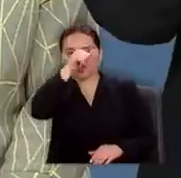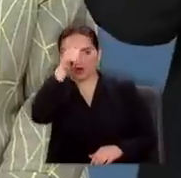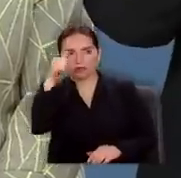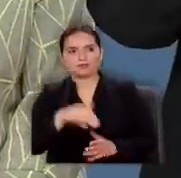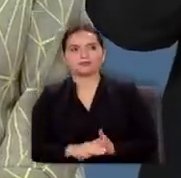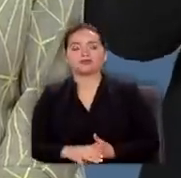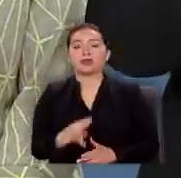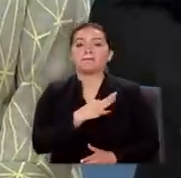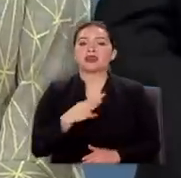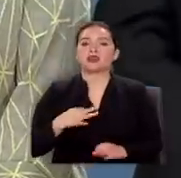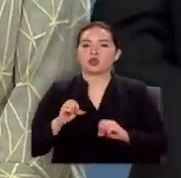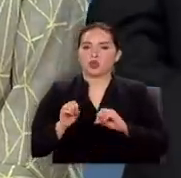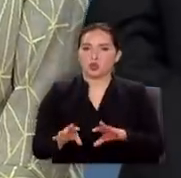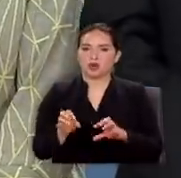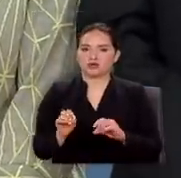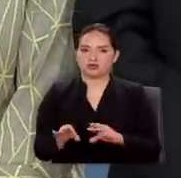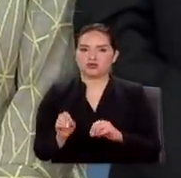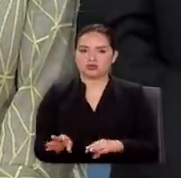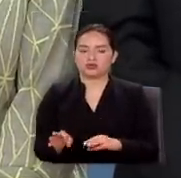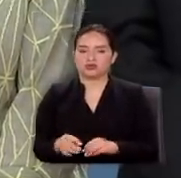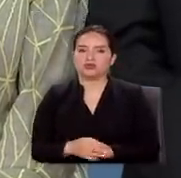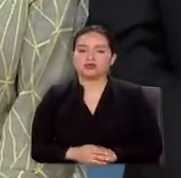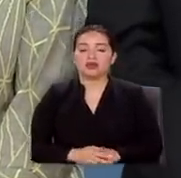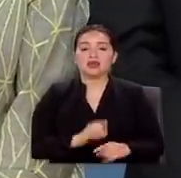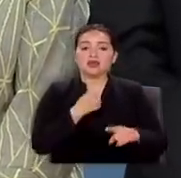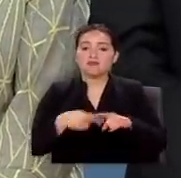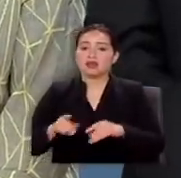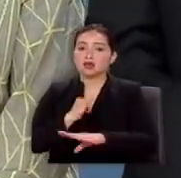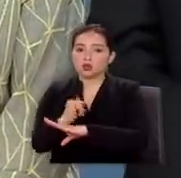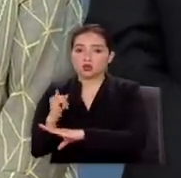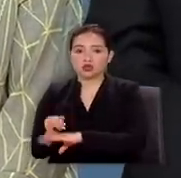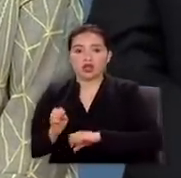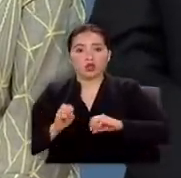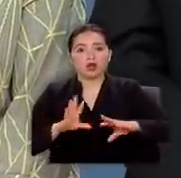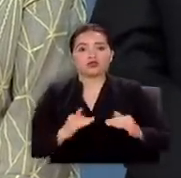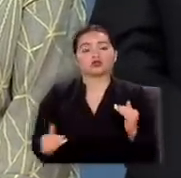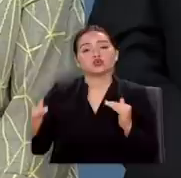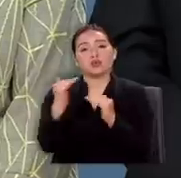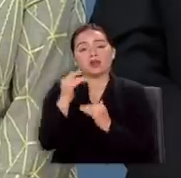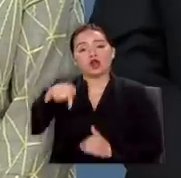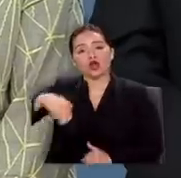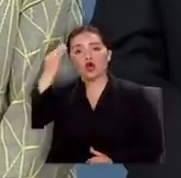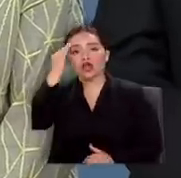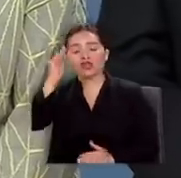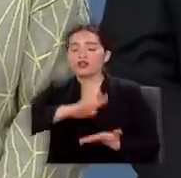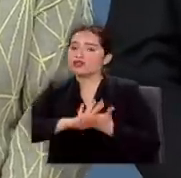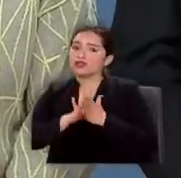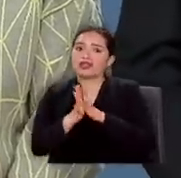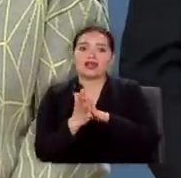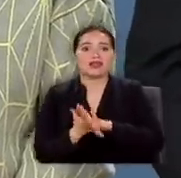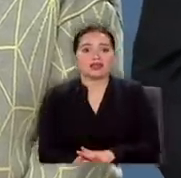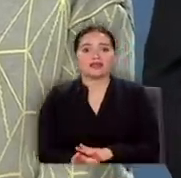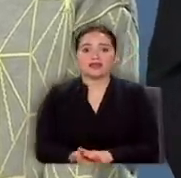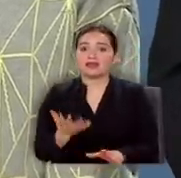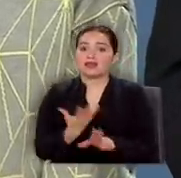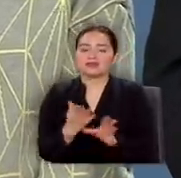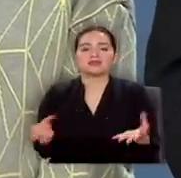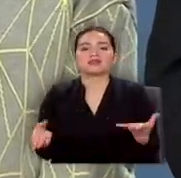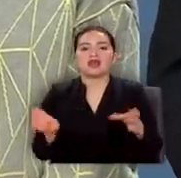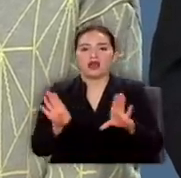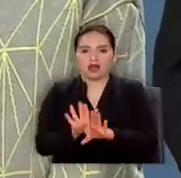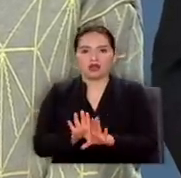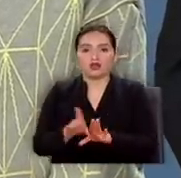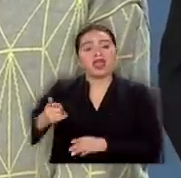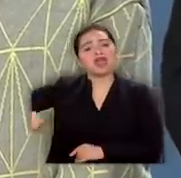misterio de educación las instituciones de educación superior hoy día en su totalidad están cerradas ellas